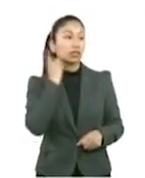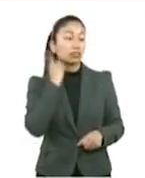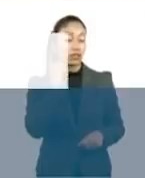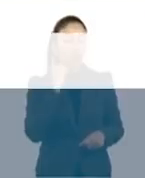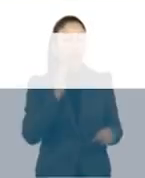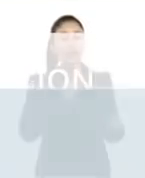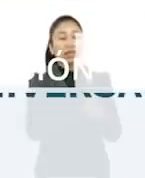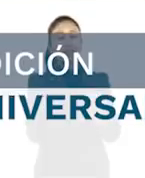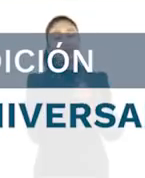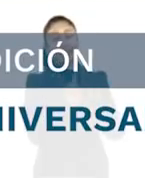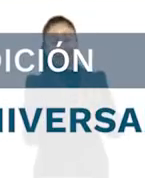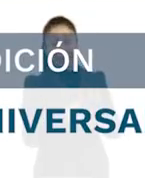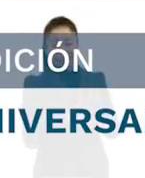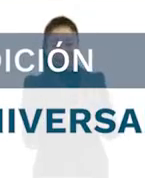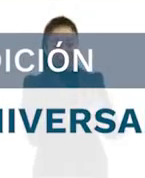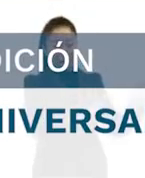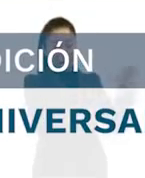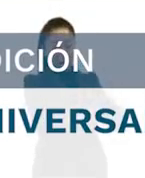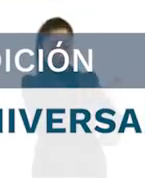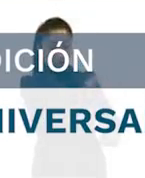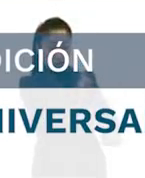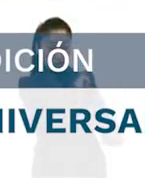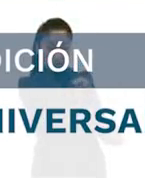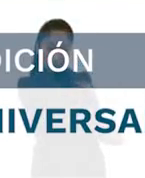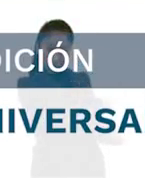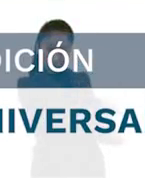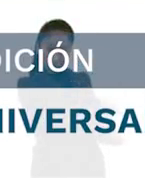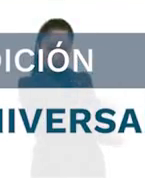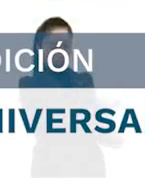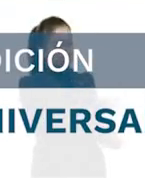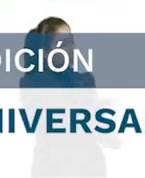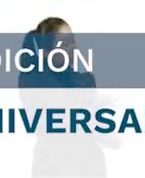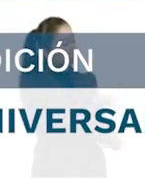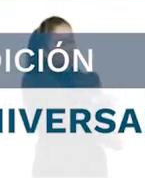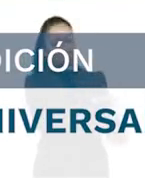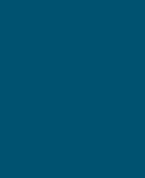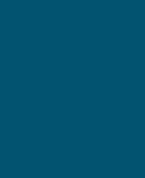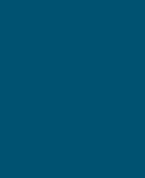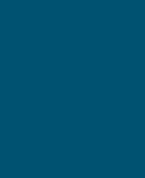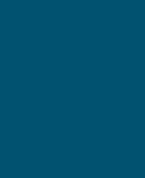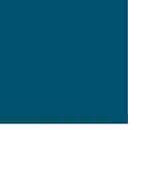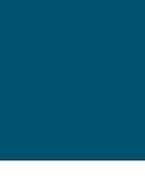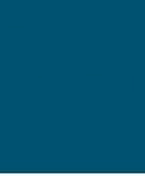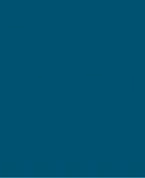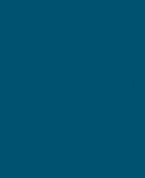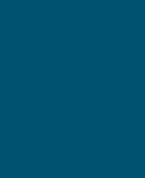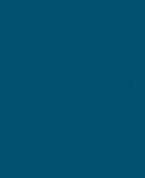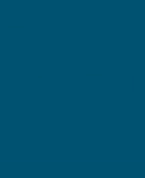empresas transnacionales que generan electricidad. Están para defender al pueblo de México.